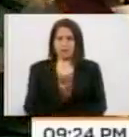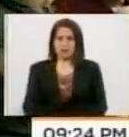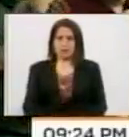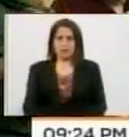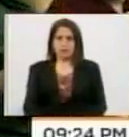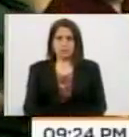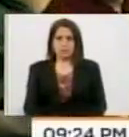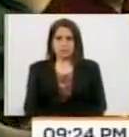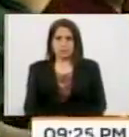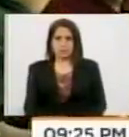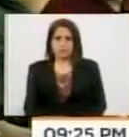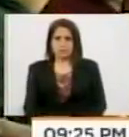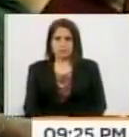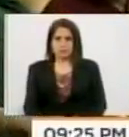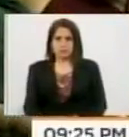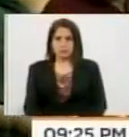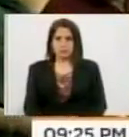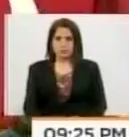¿verdad?